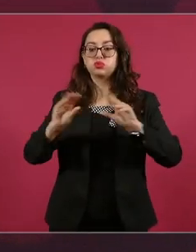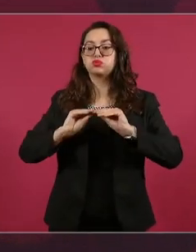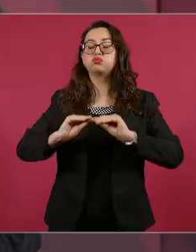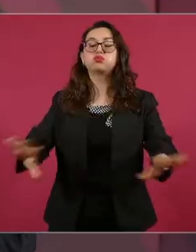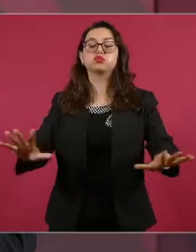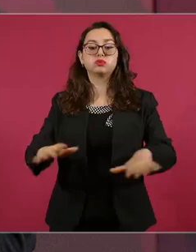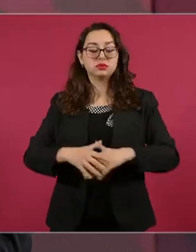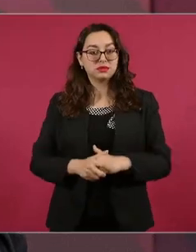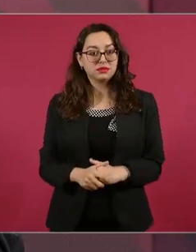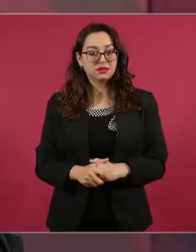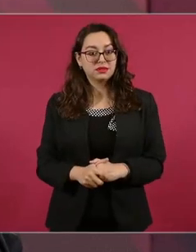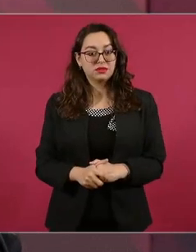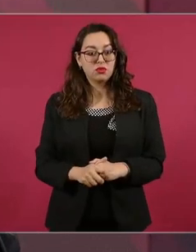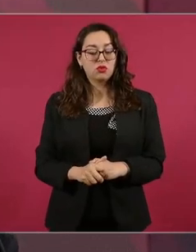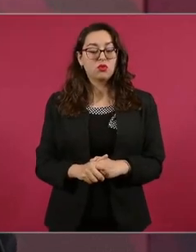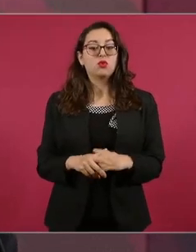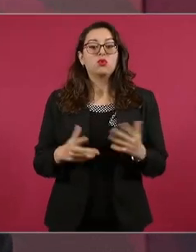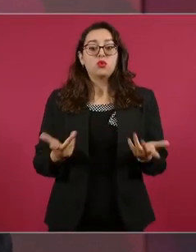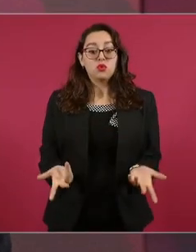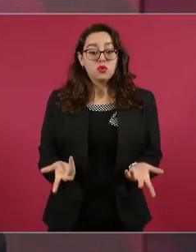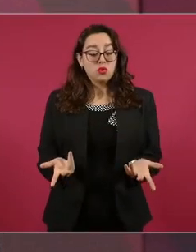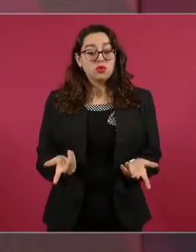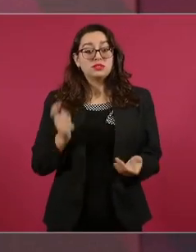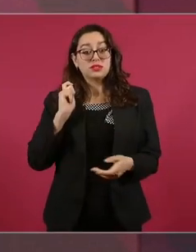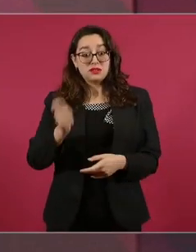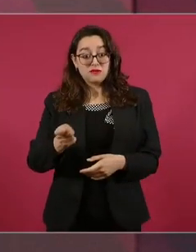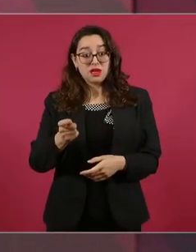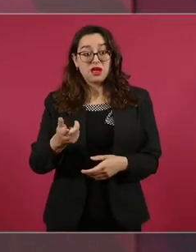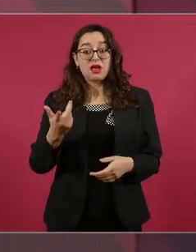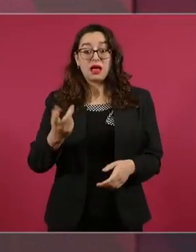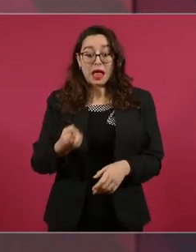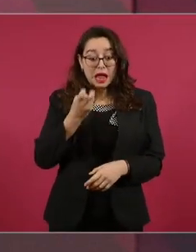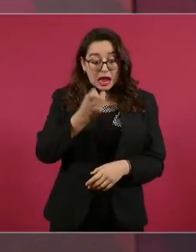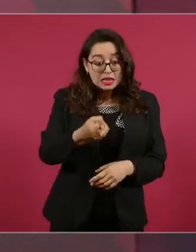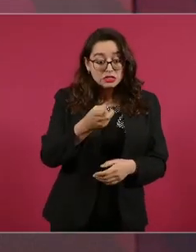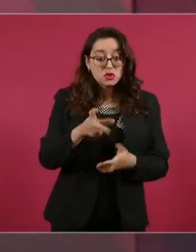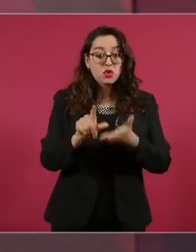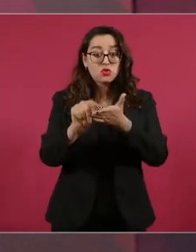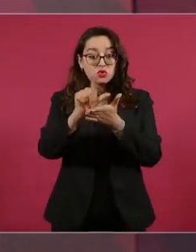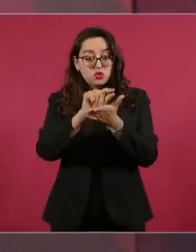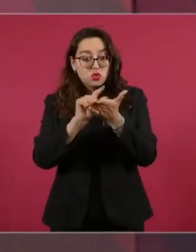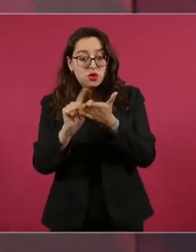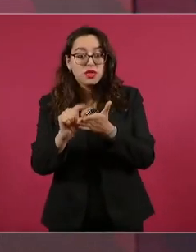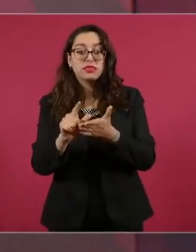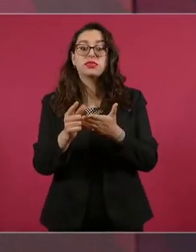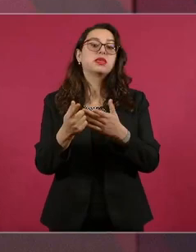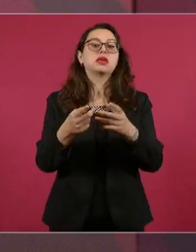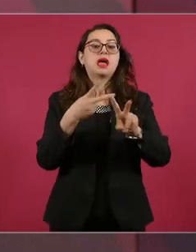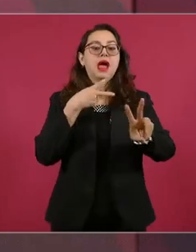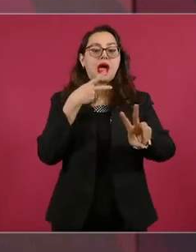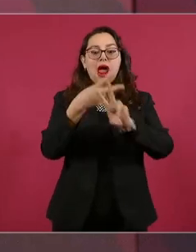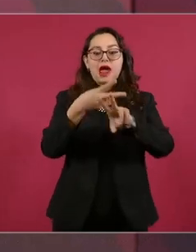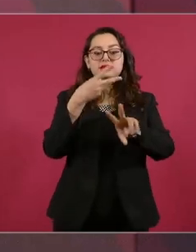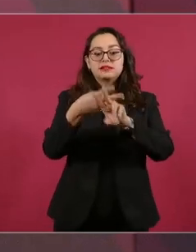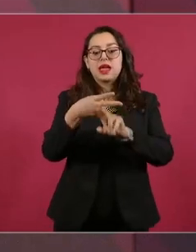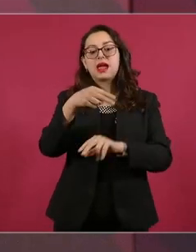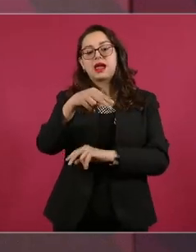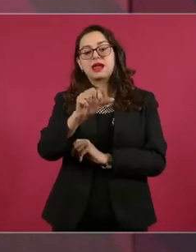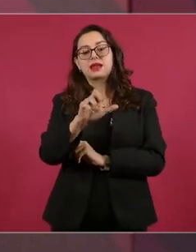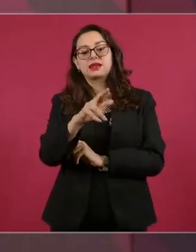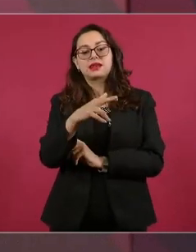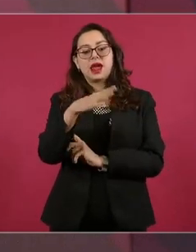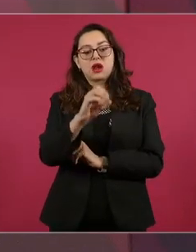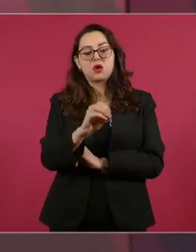en claro, no son personas las que dicen narcopresidente